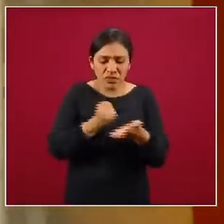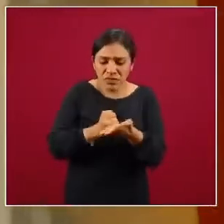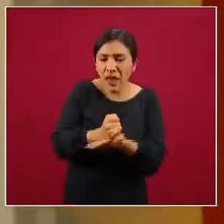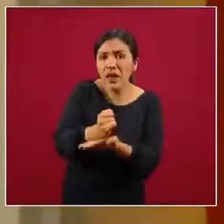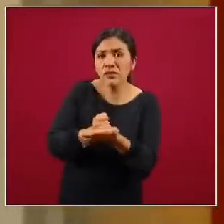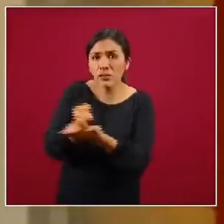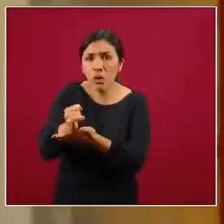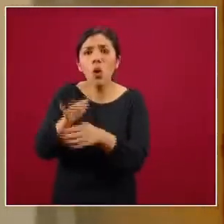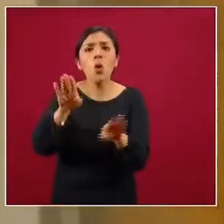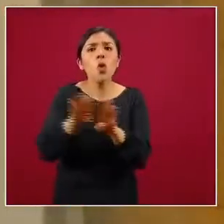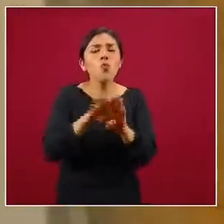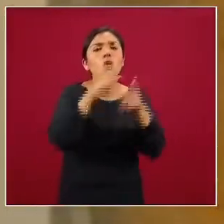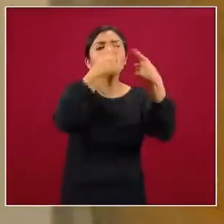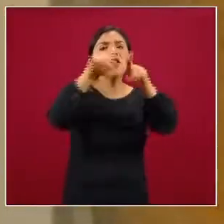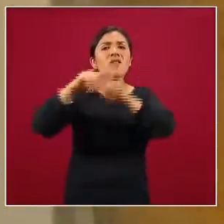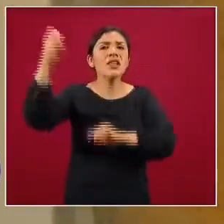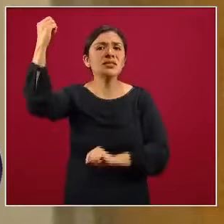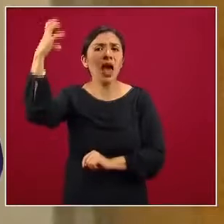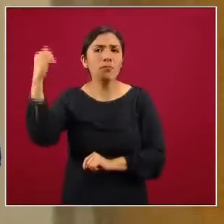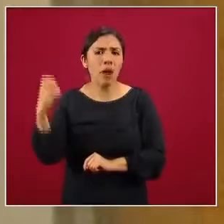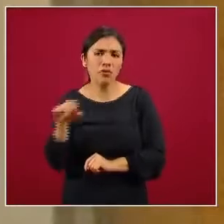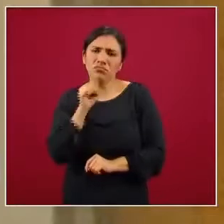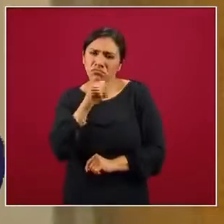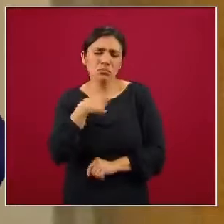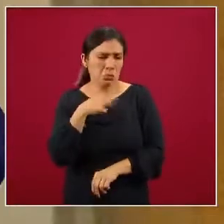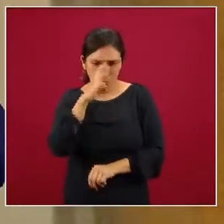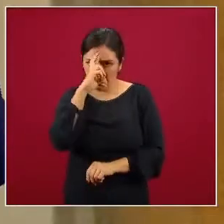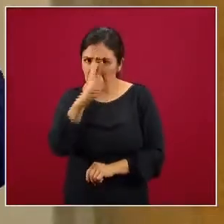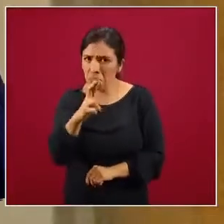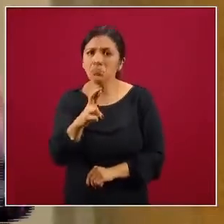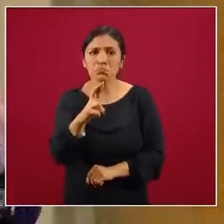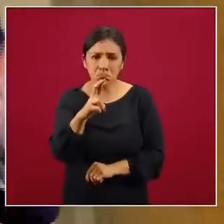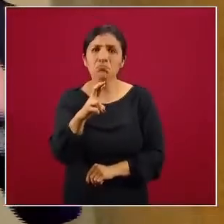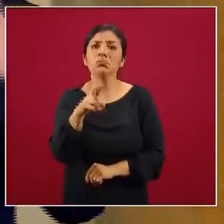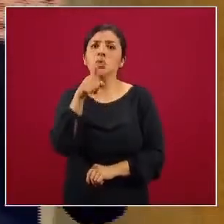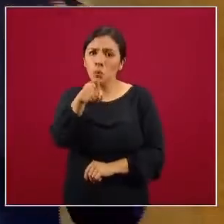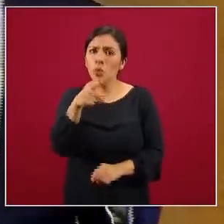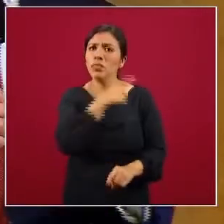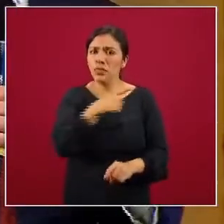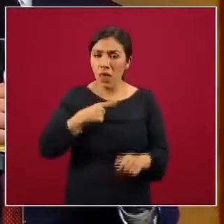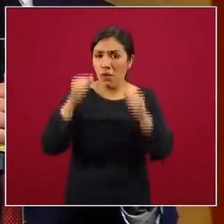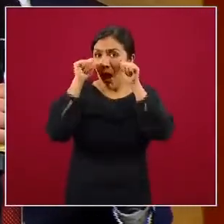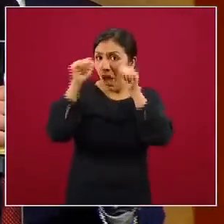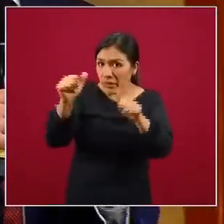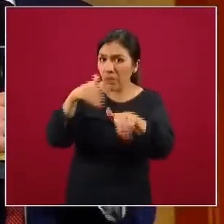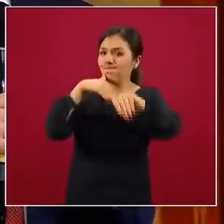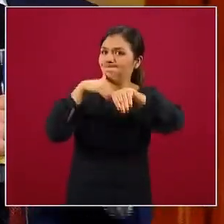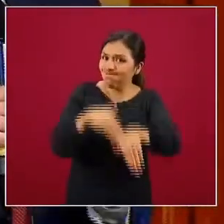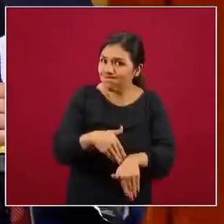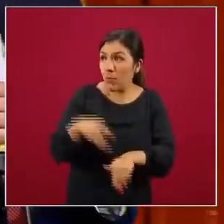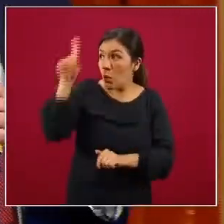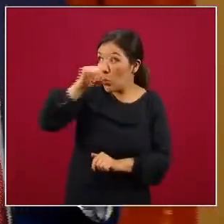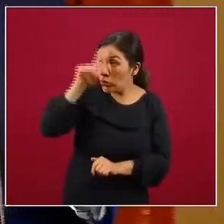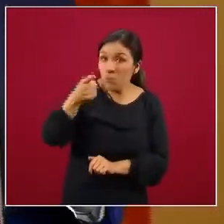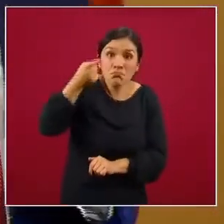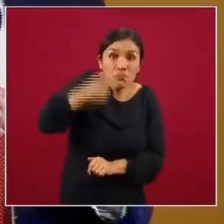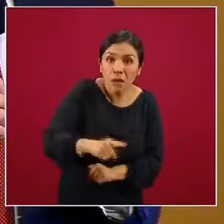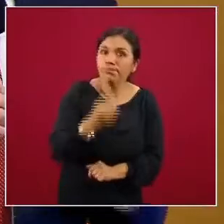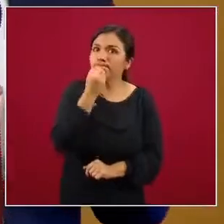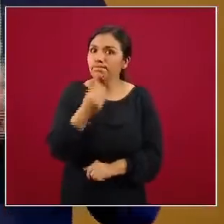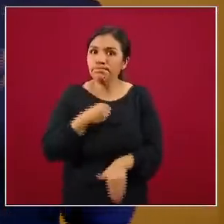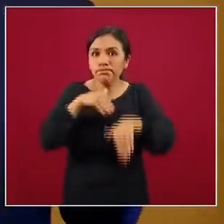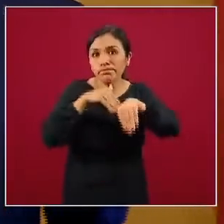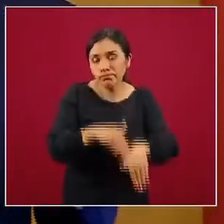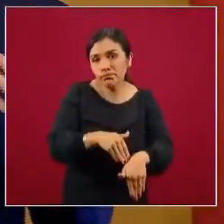distintos semáforos de aplicación local. Respete, atienda, siga las indicaciones de su gobierno